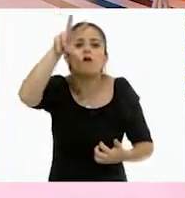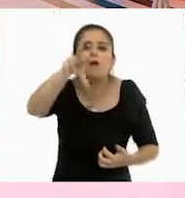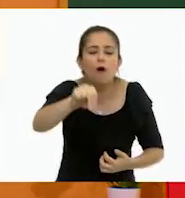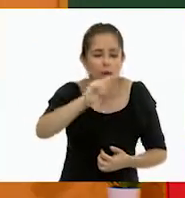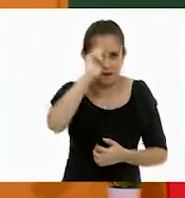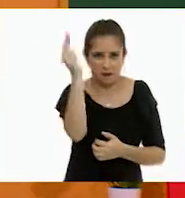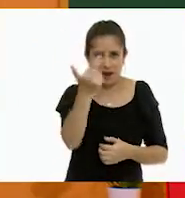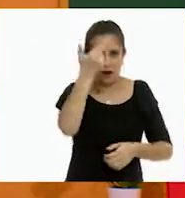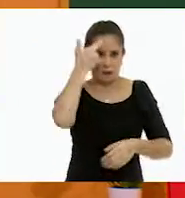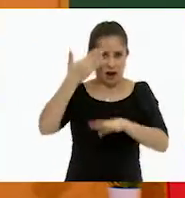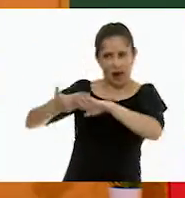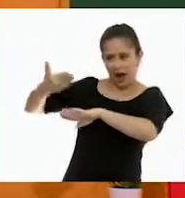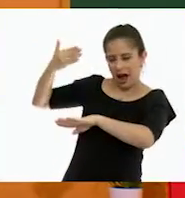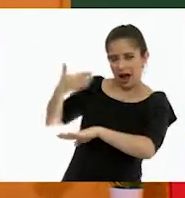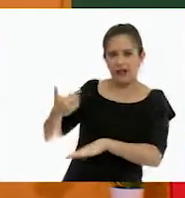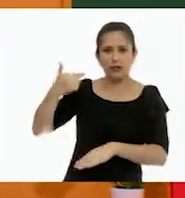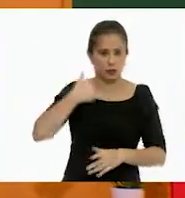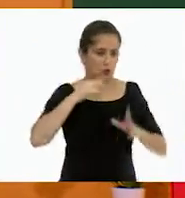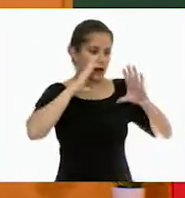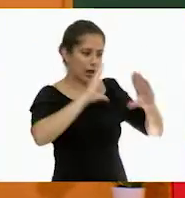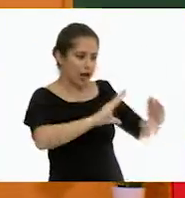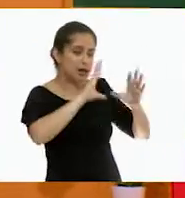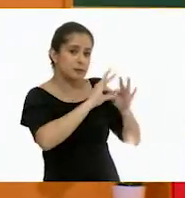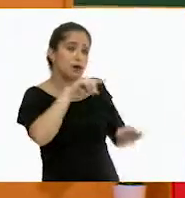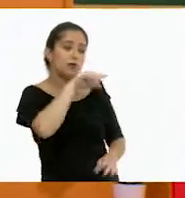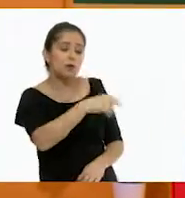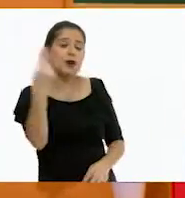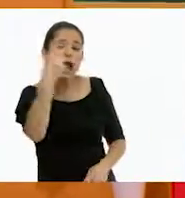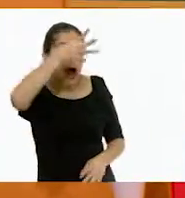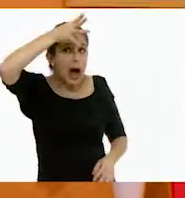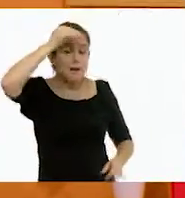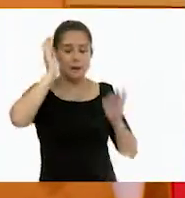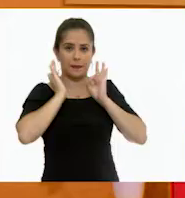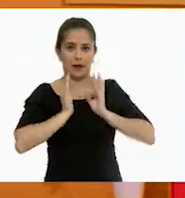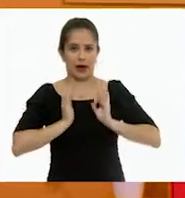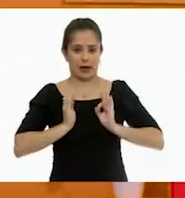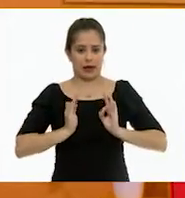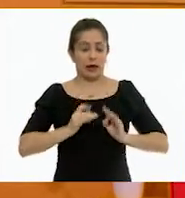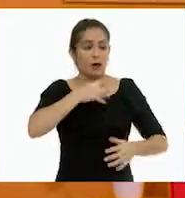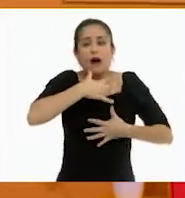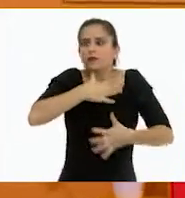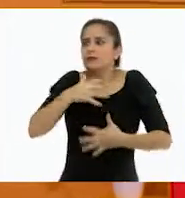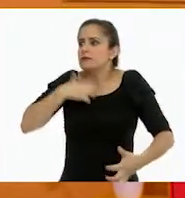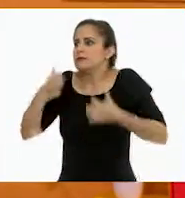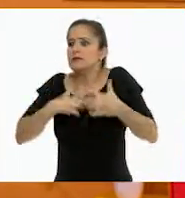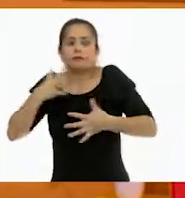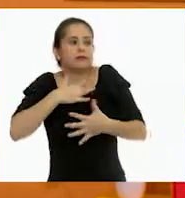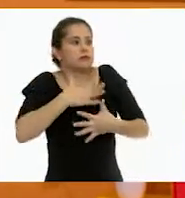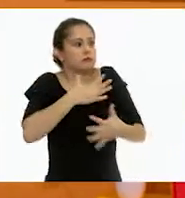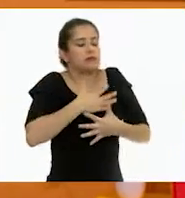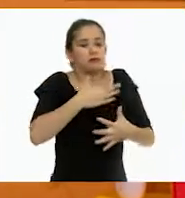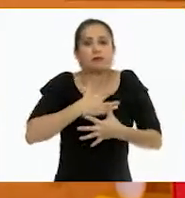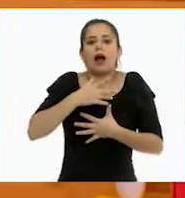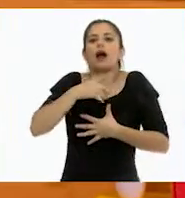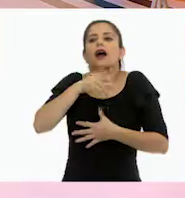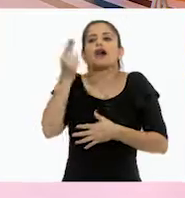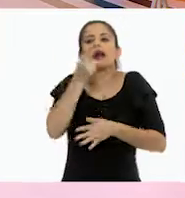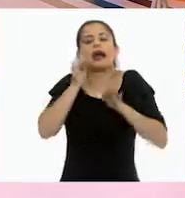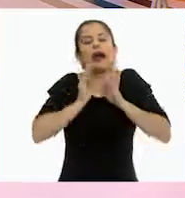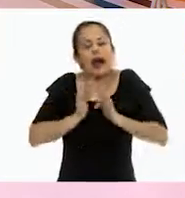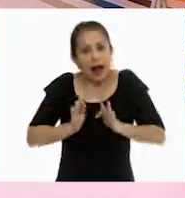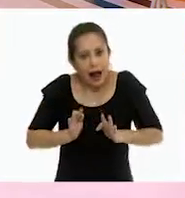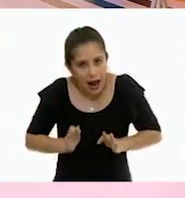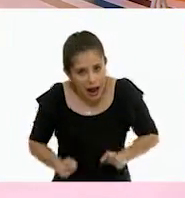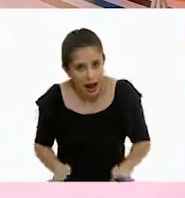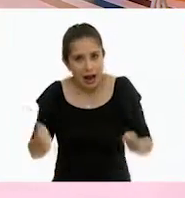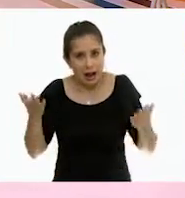platicamos las clases pasadas que había que calmar la mente cuando hay agitación? Sí. ¿Sí te acuerdas? Pues vamos a hacerlo. Y le vamos a